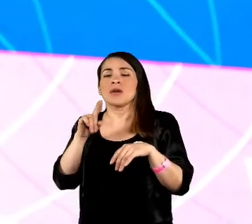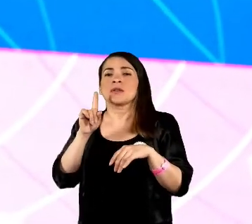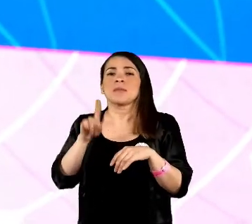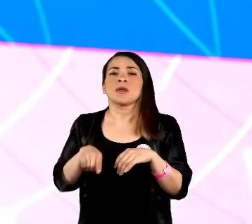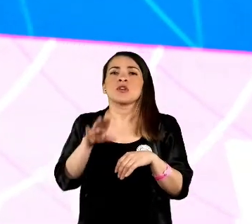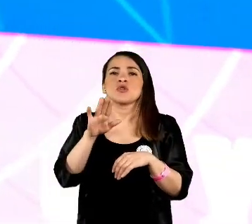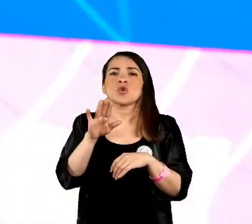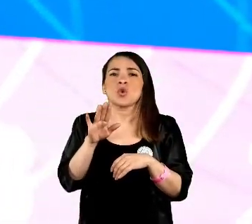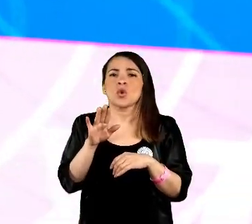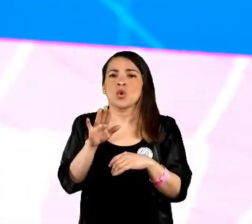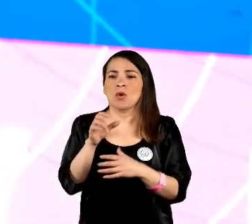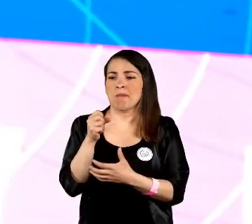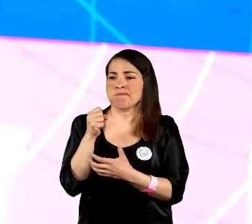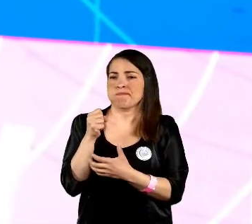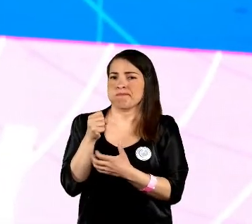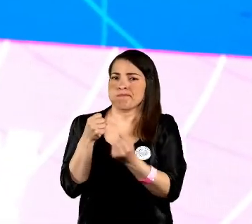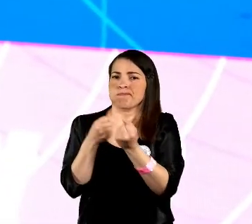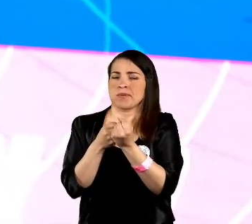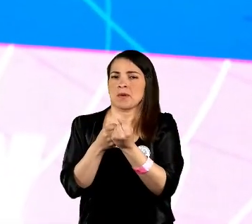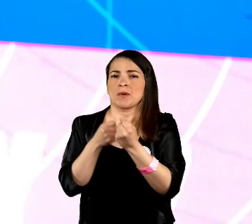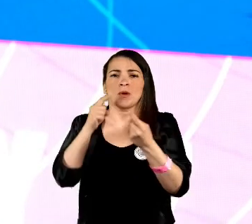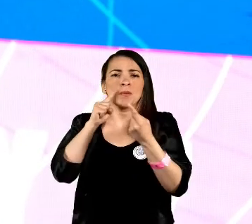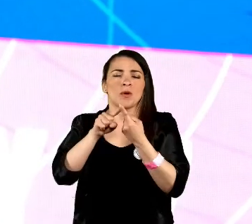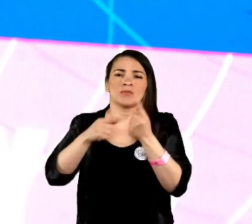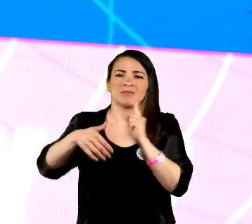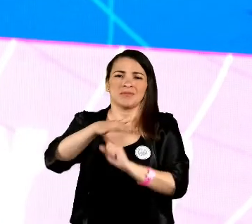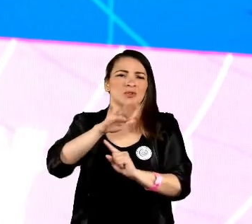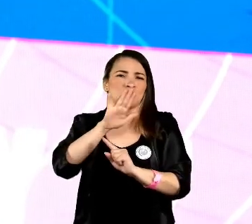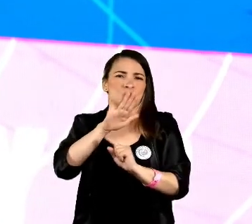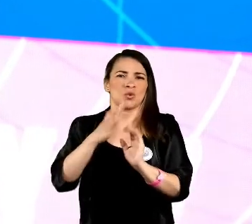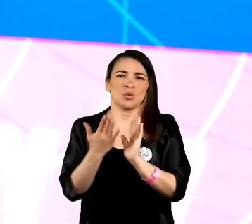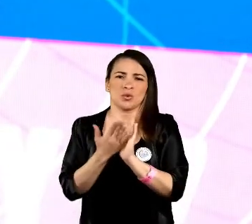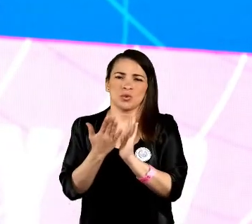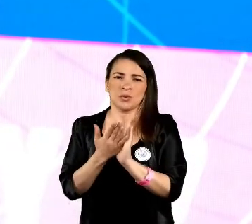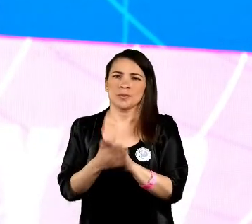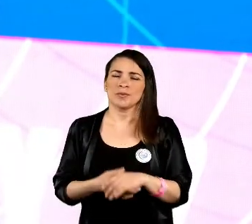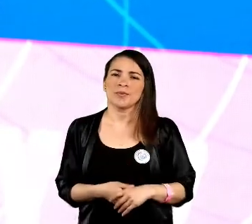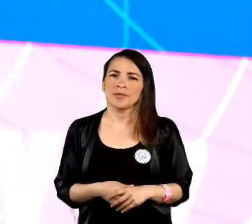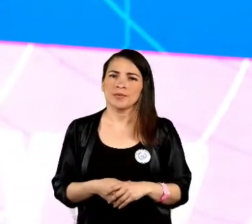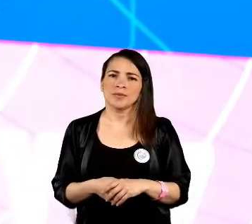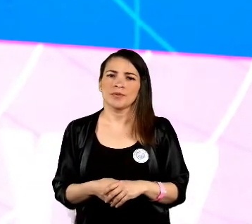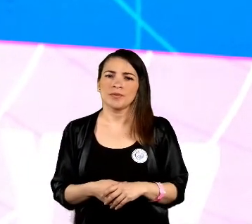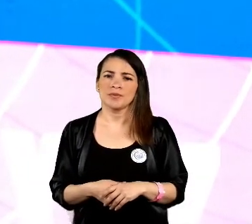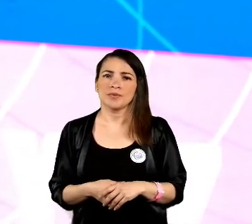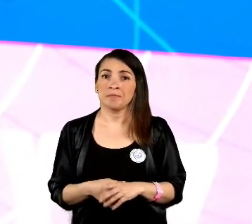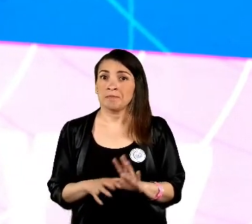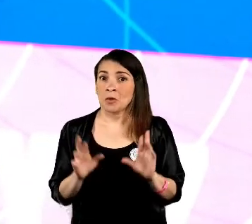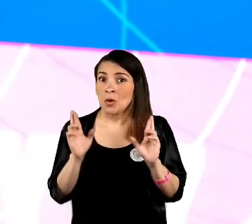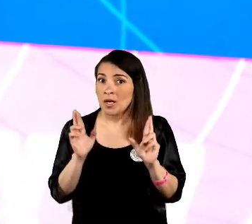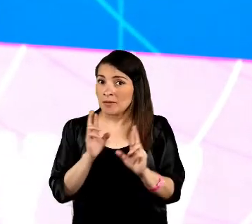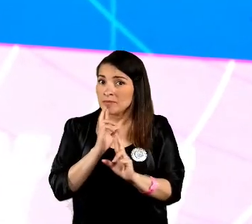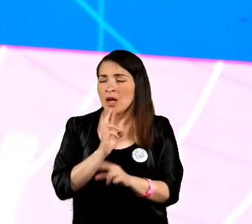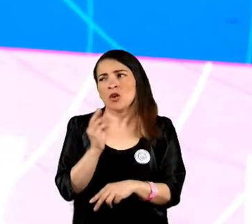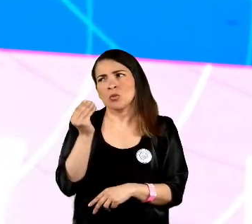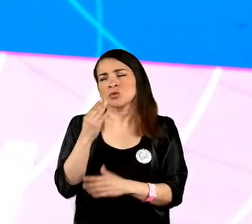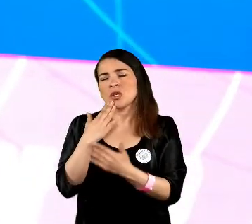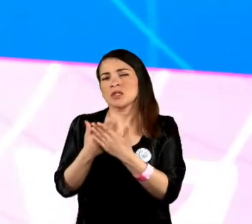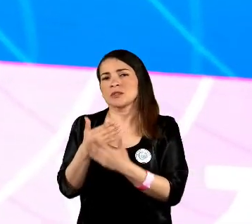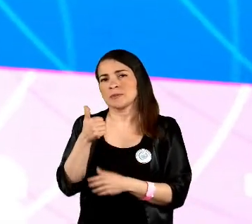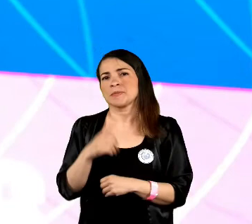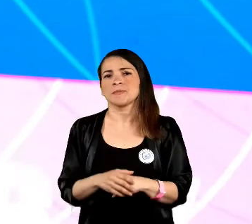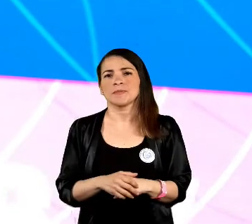para este tipo de juegos espero haber respondido Muchas gracias